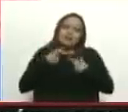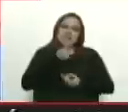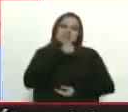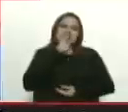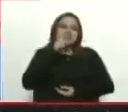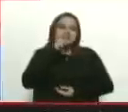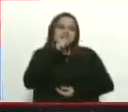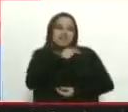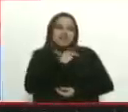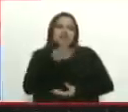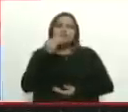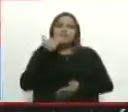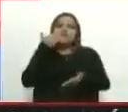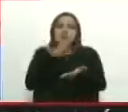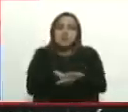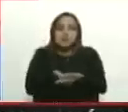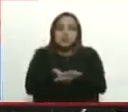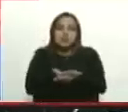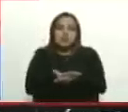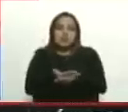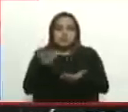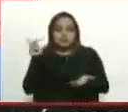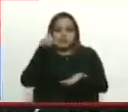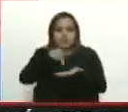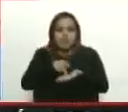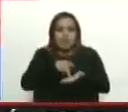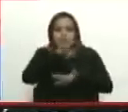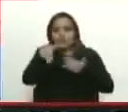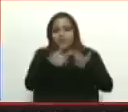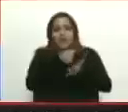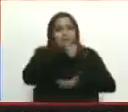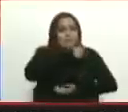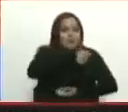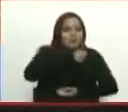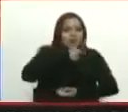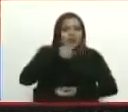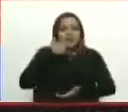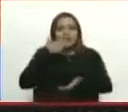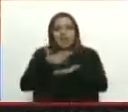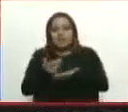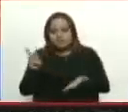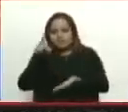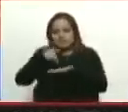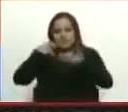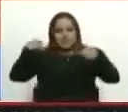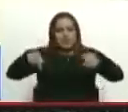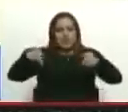Bueno, hermanos y hermanas, muchísimas gracias por estar acá, señores periodistas. Gracias por estar acá.